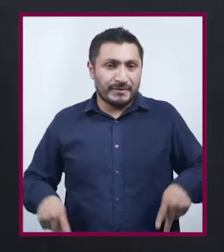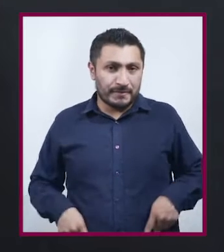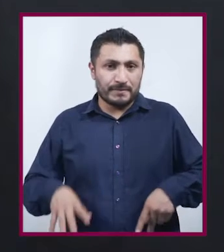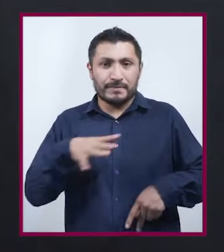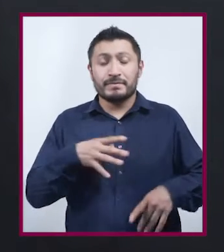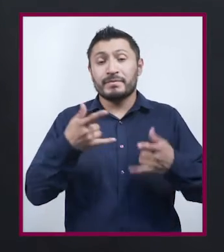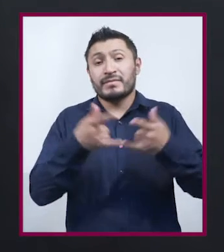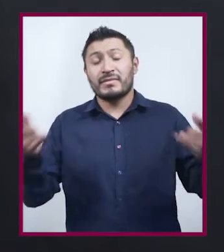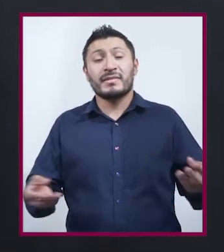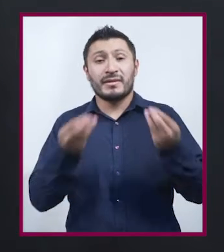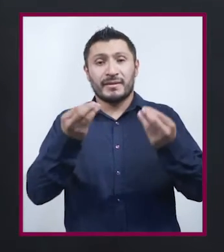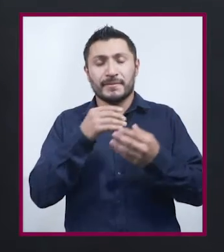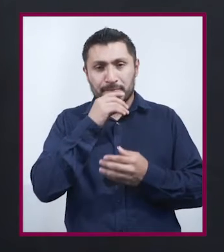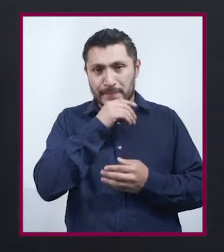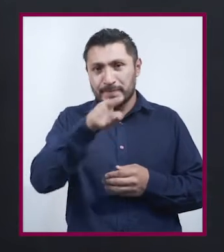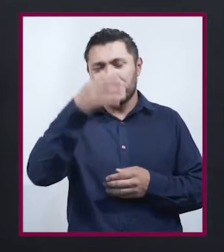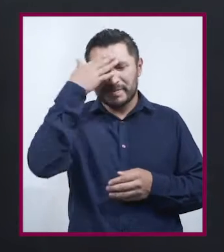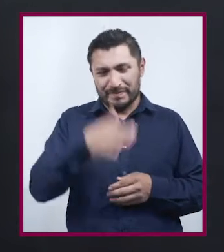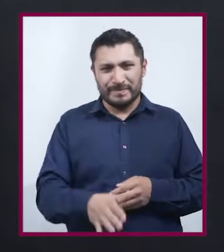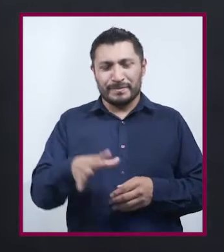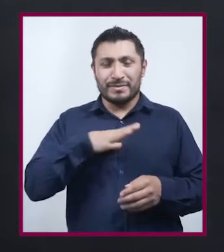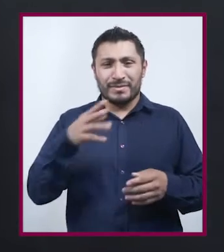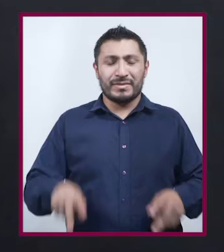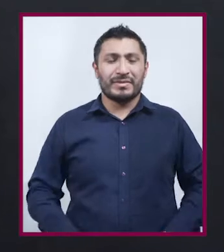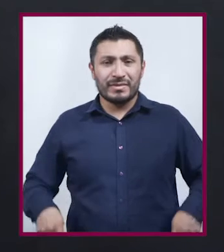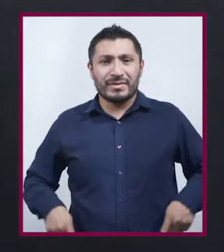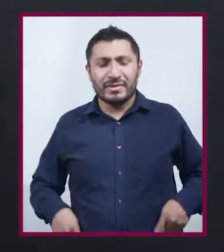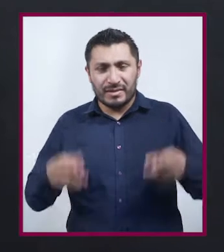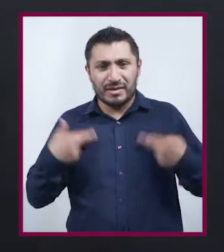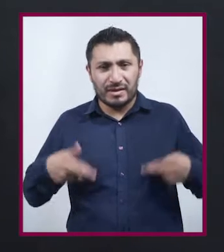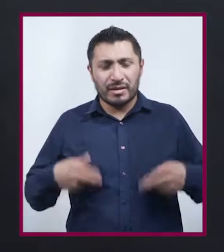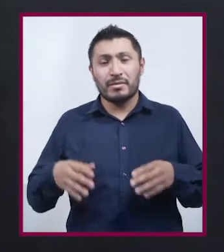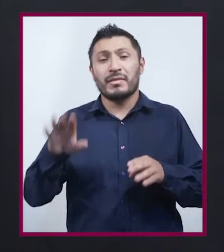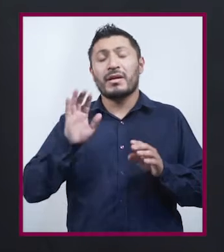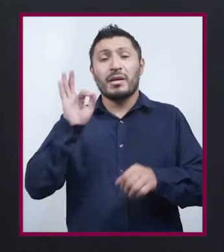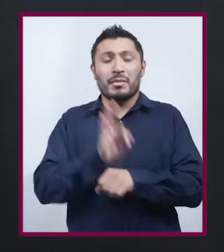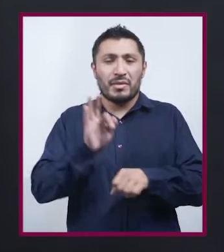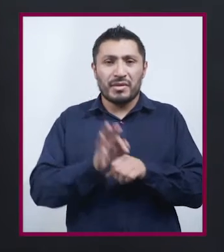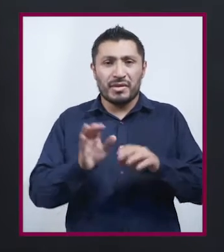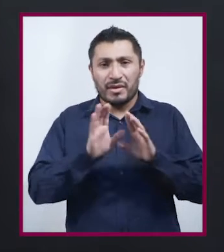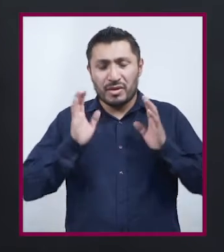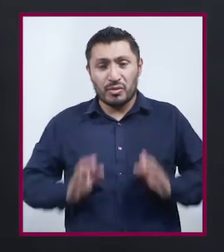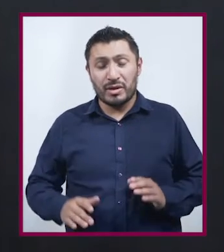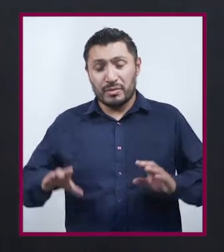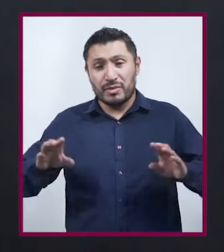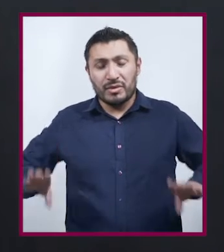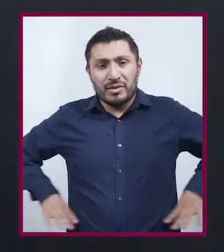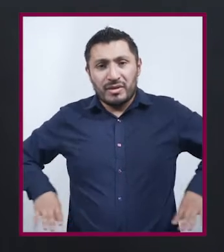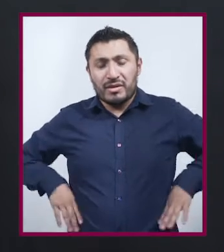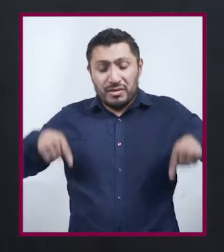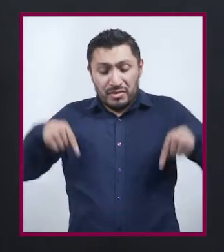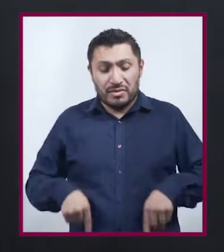jeans hay mucha historia. Como bien lo sabemos, los pantalones son una prenda de vestir que cubre la mitad inferior del cuerpo, desde la